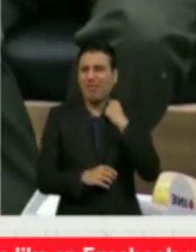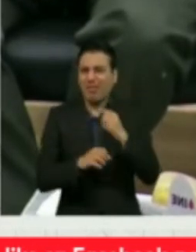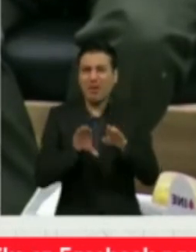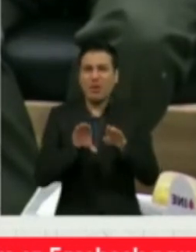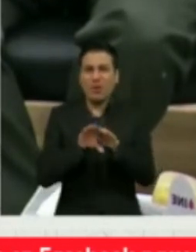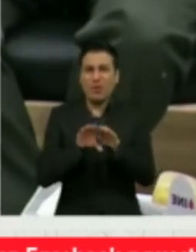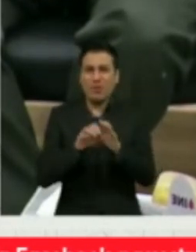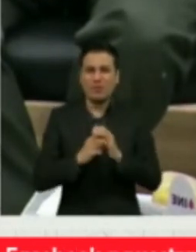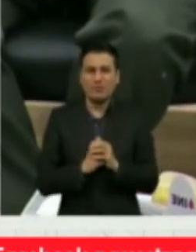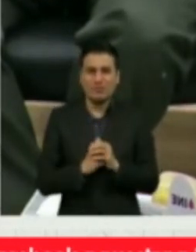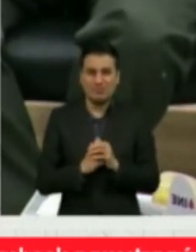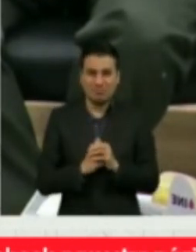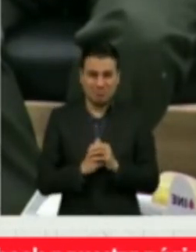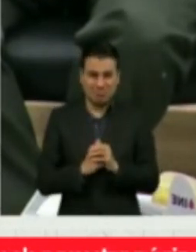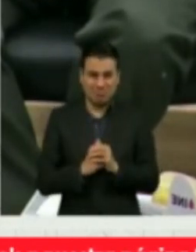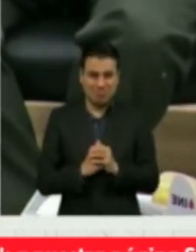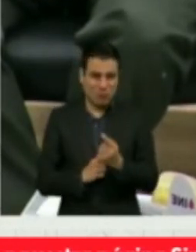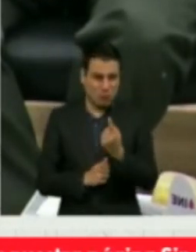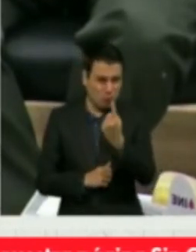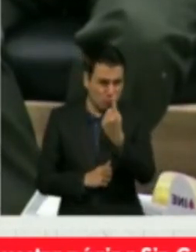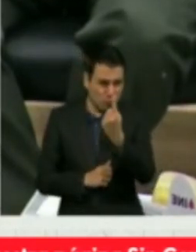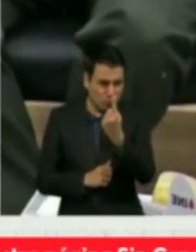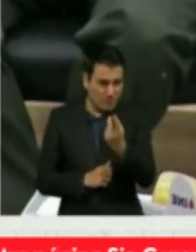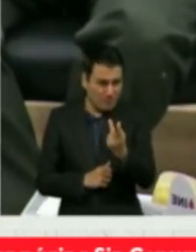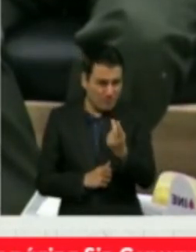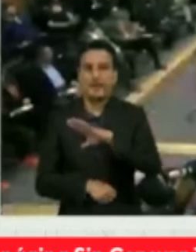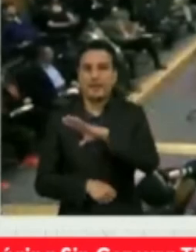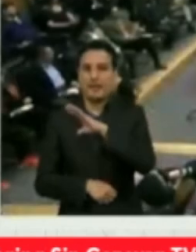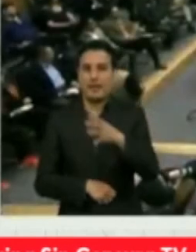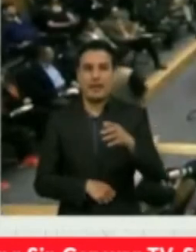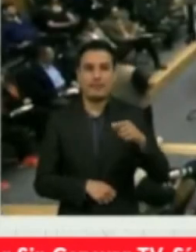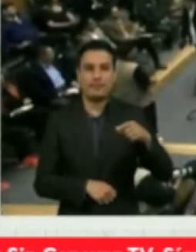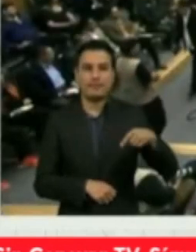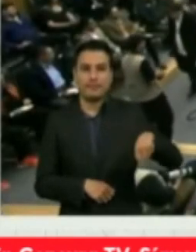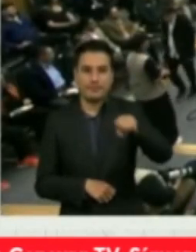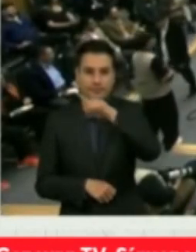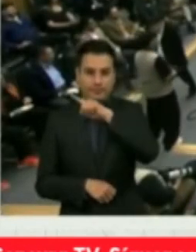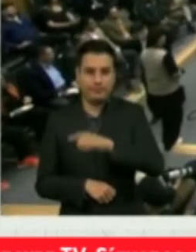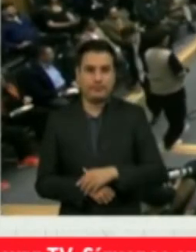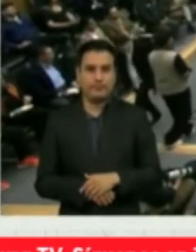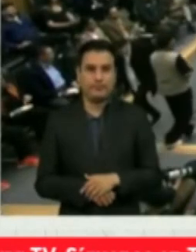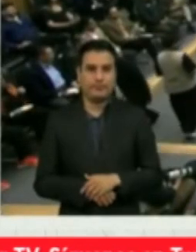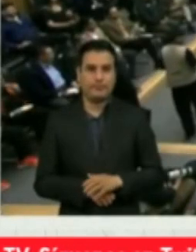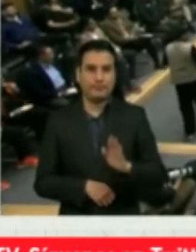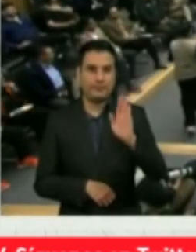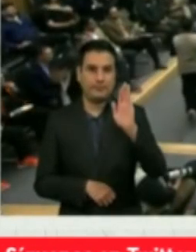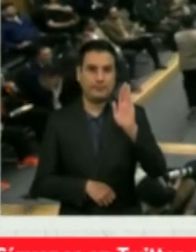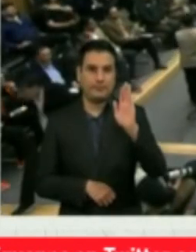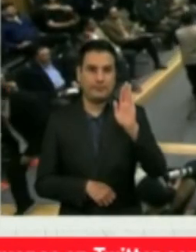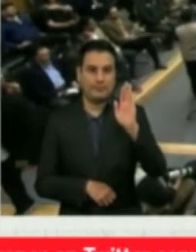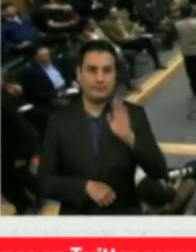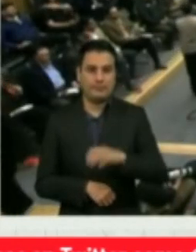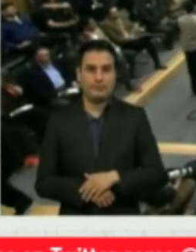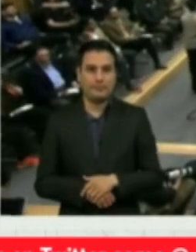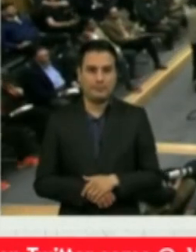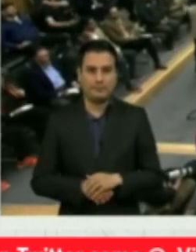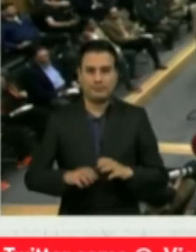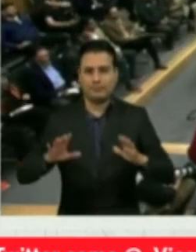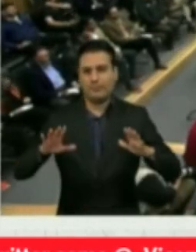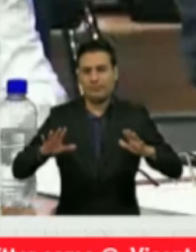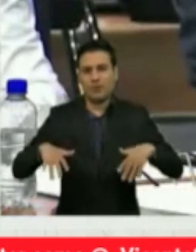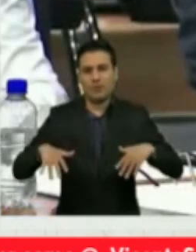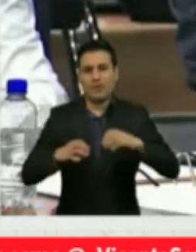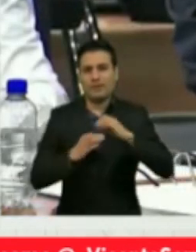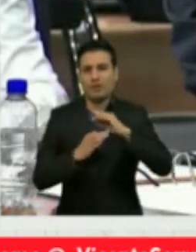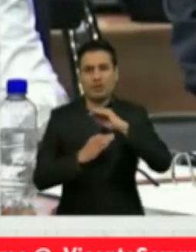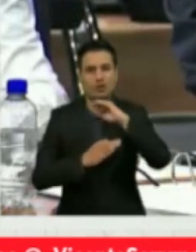lamentaban desde un chucho No las voy a atender mire los cobardes huyen y